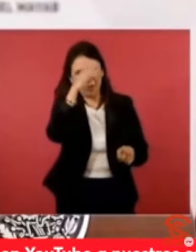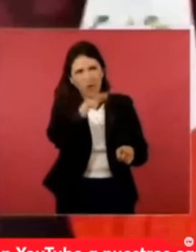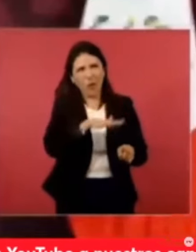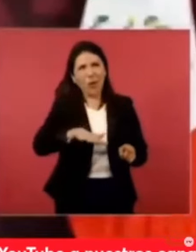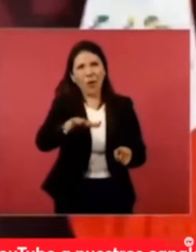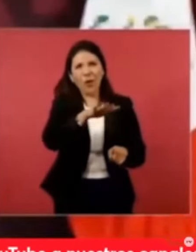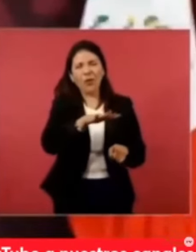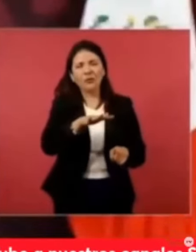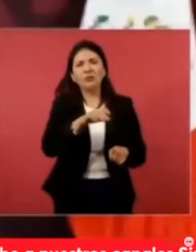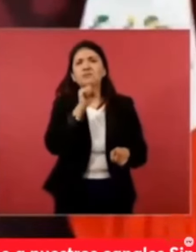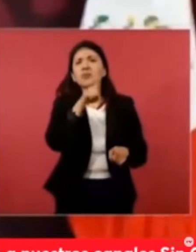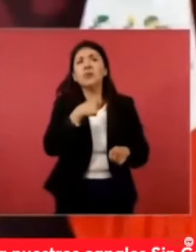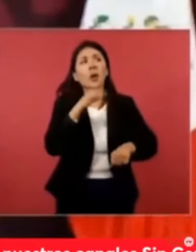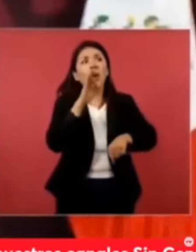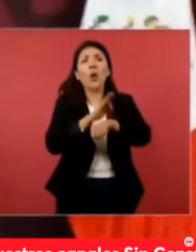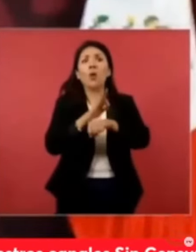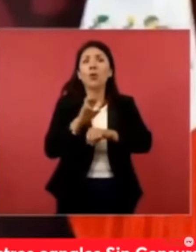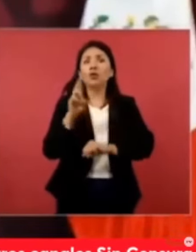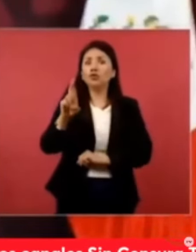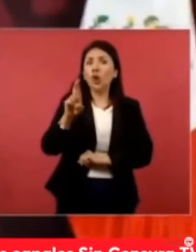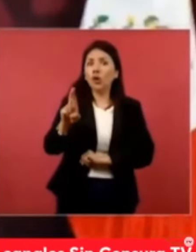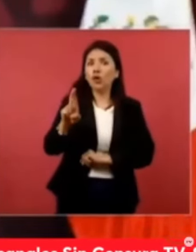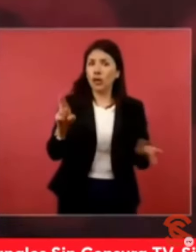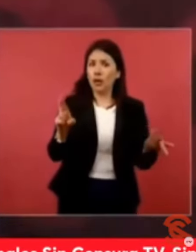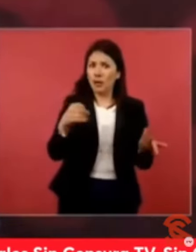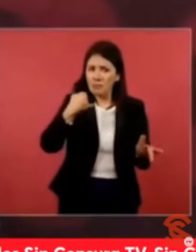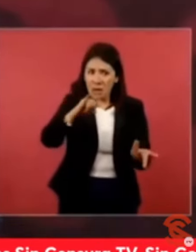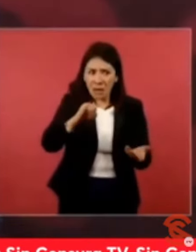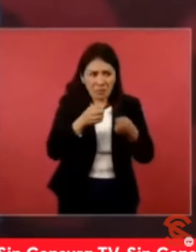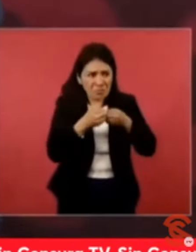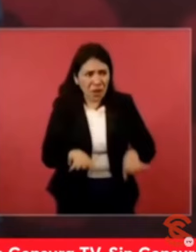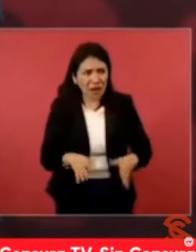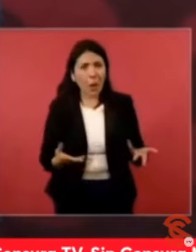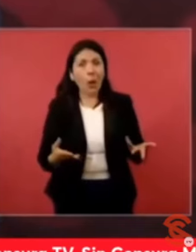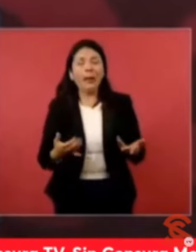estábamos con Xóchitl, perdón, ya lo dije.